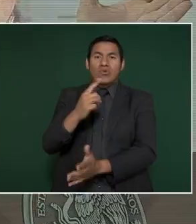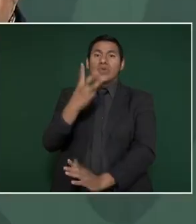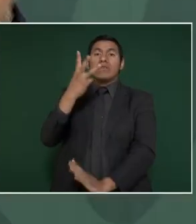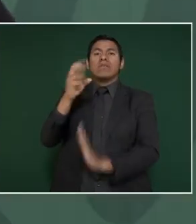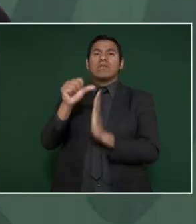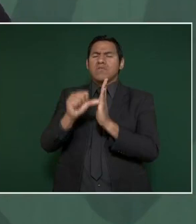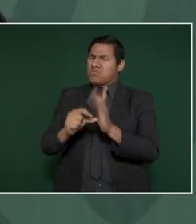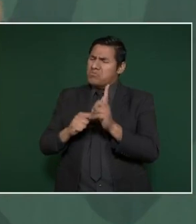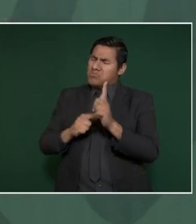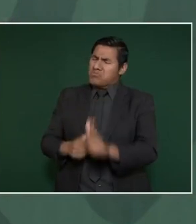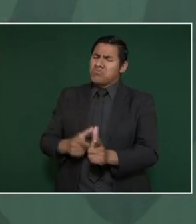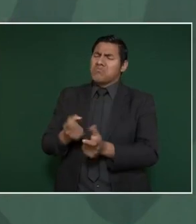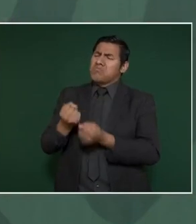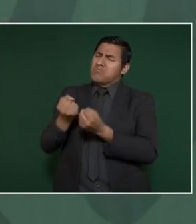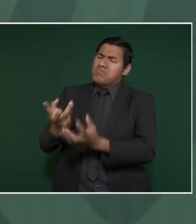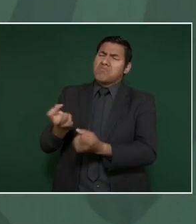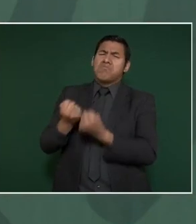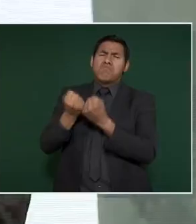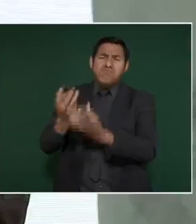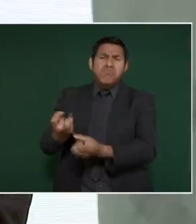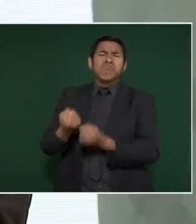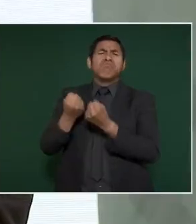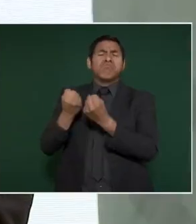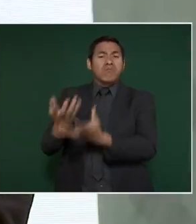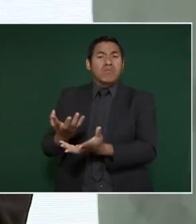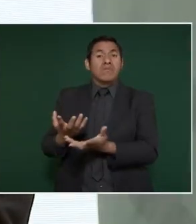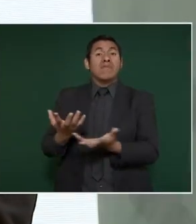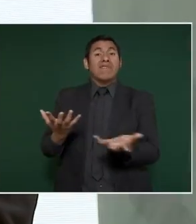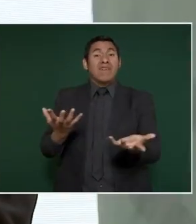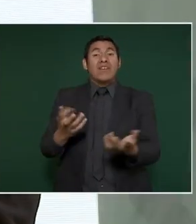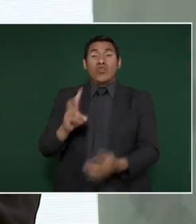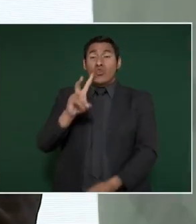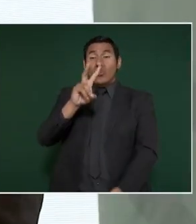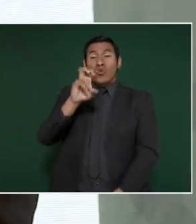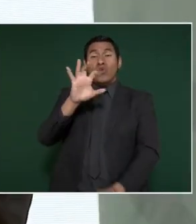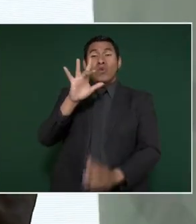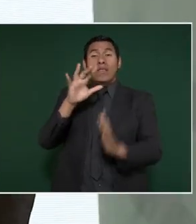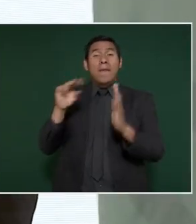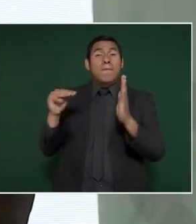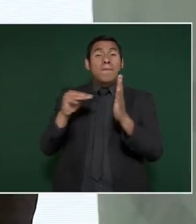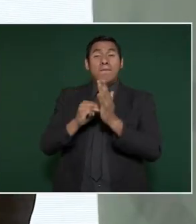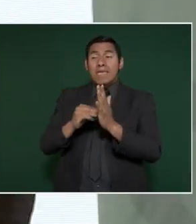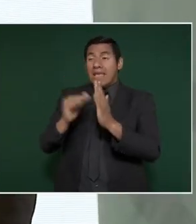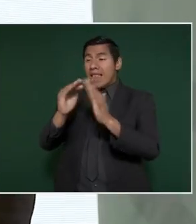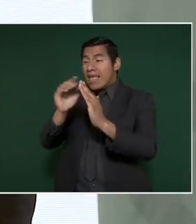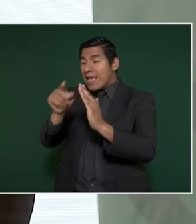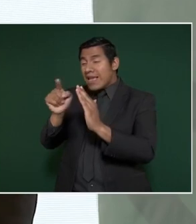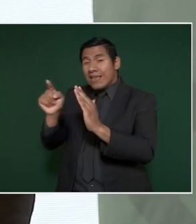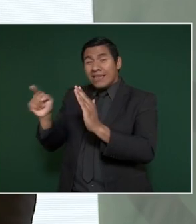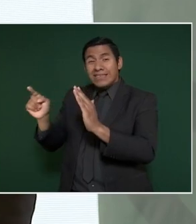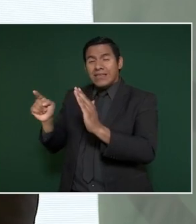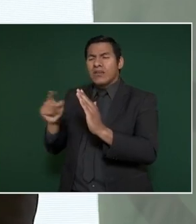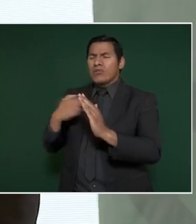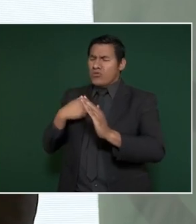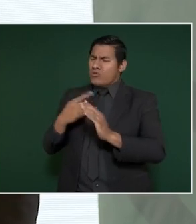meses o sea son 2500,000 hogares su canasta